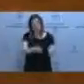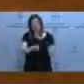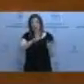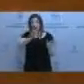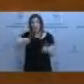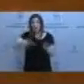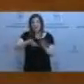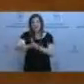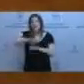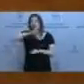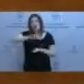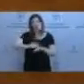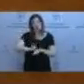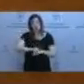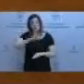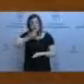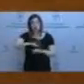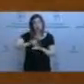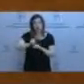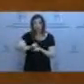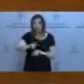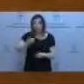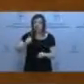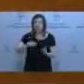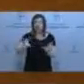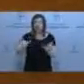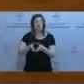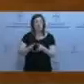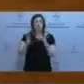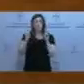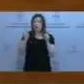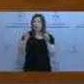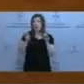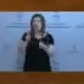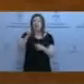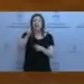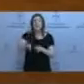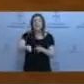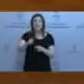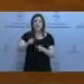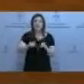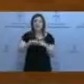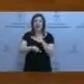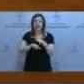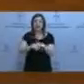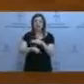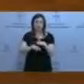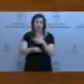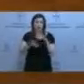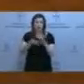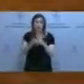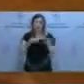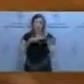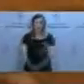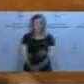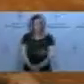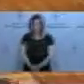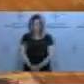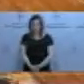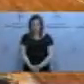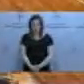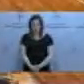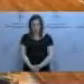un incumplidor nato con toda la comunidad educativa y porque la gestión es manifiestamente mejorable. Muchas gracias.